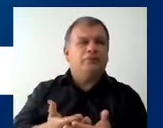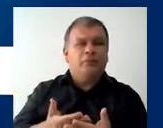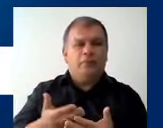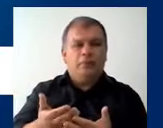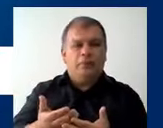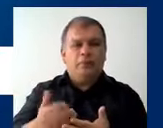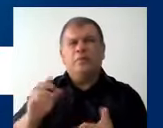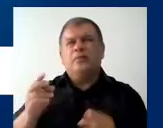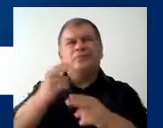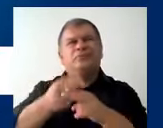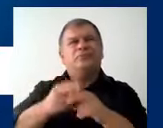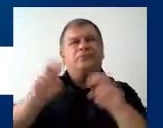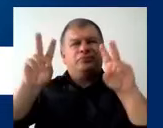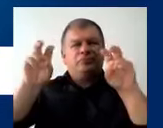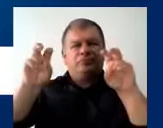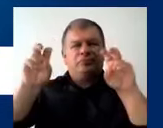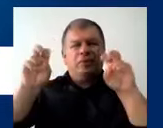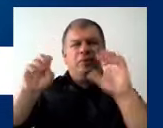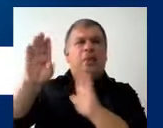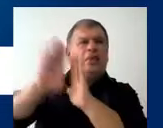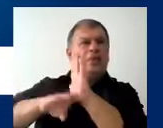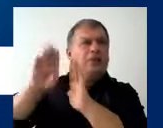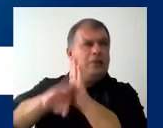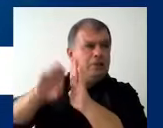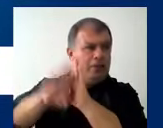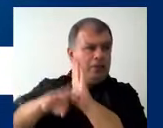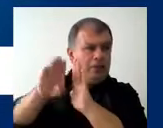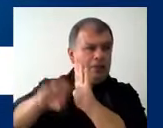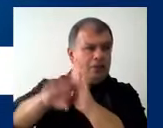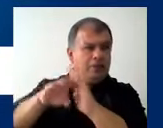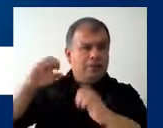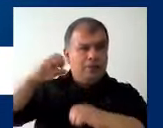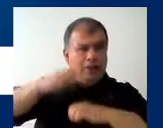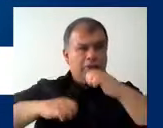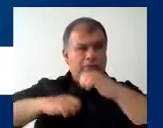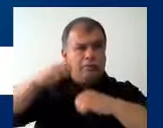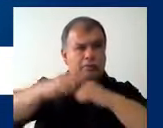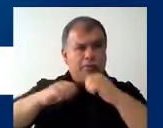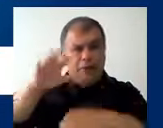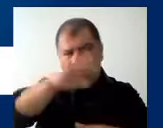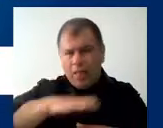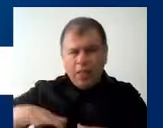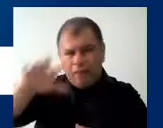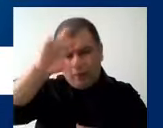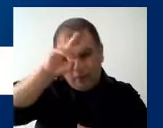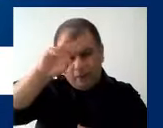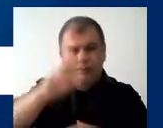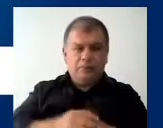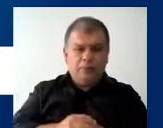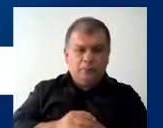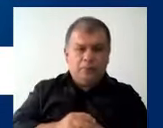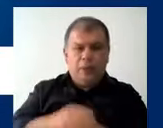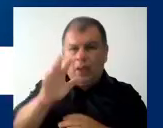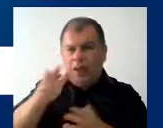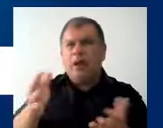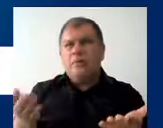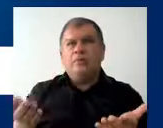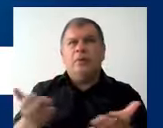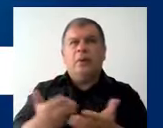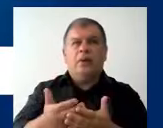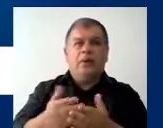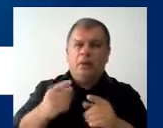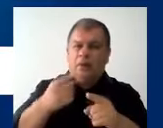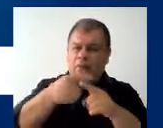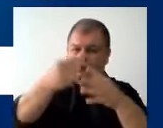que denominamos una discriminación estructural en el país. Es decir, que hay una